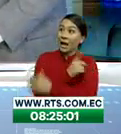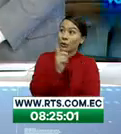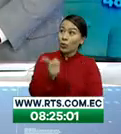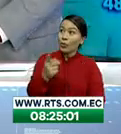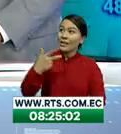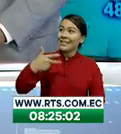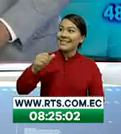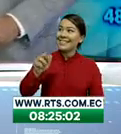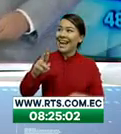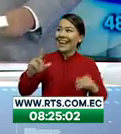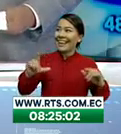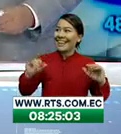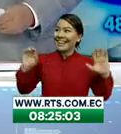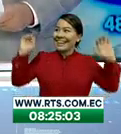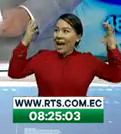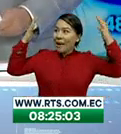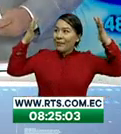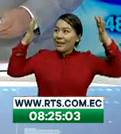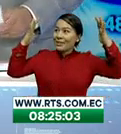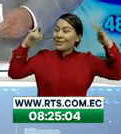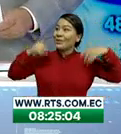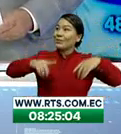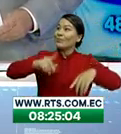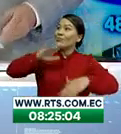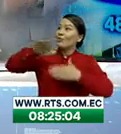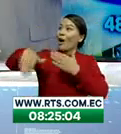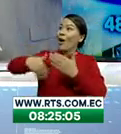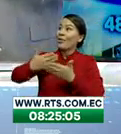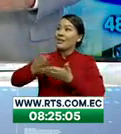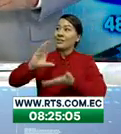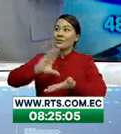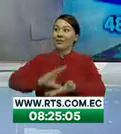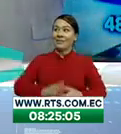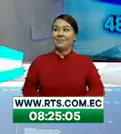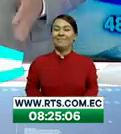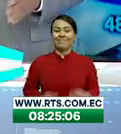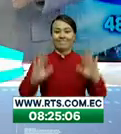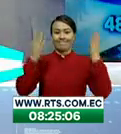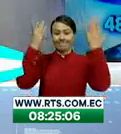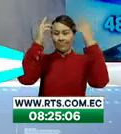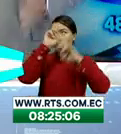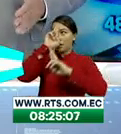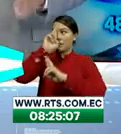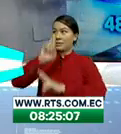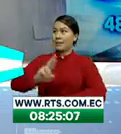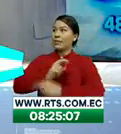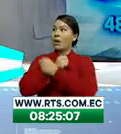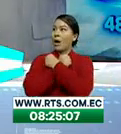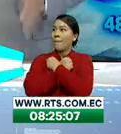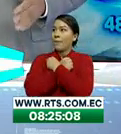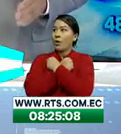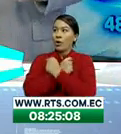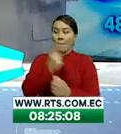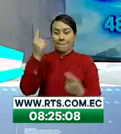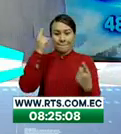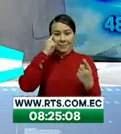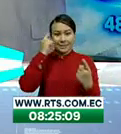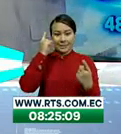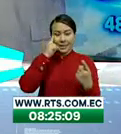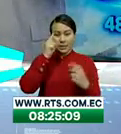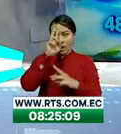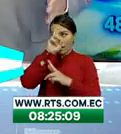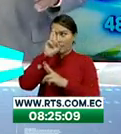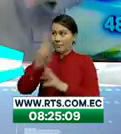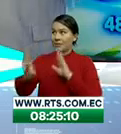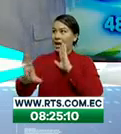un viva Guayaquil, que es lo que se merece en nuestra ciudad, no solo eso, el respeto, el amor, la consideración, el respeto a